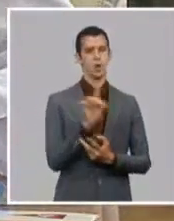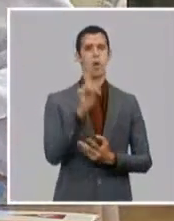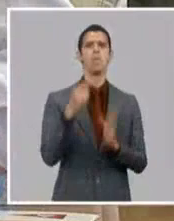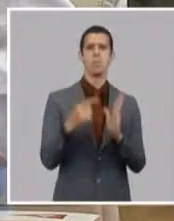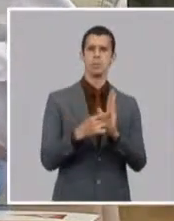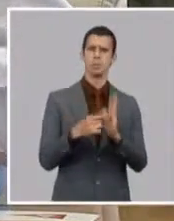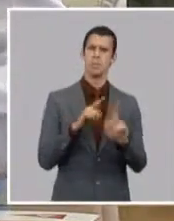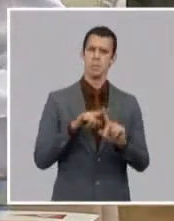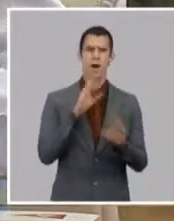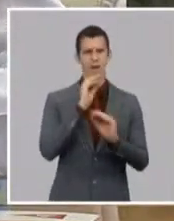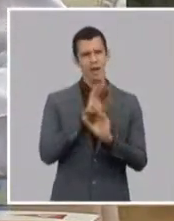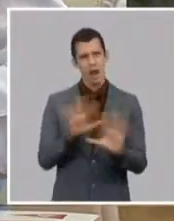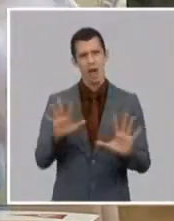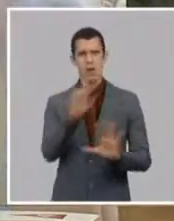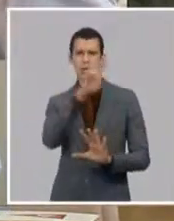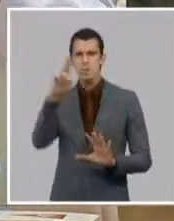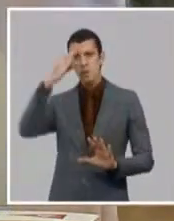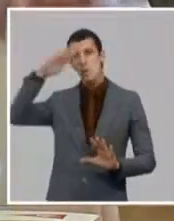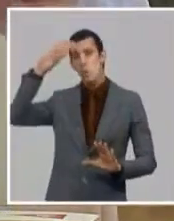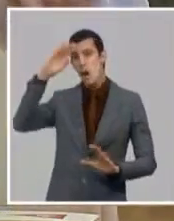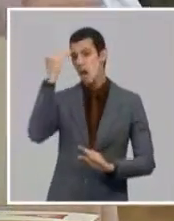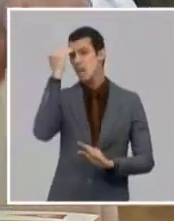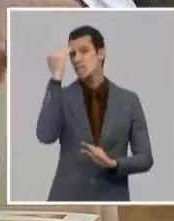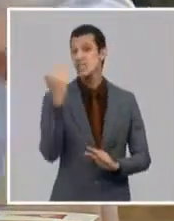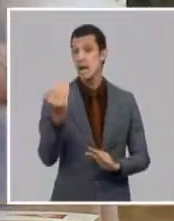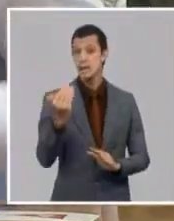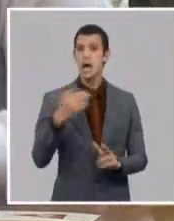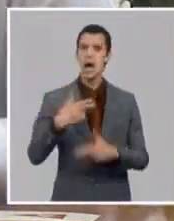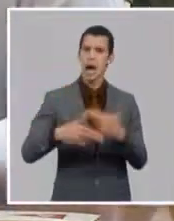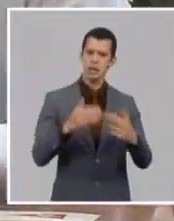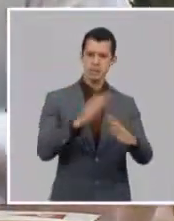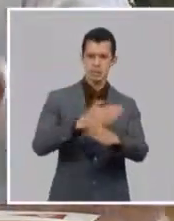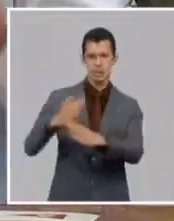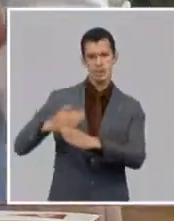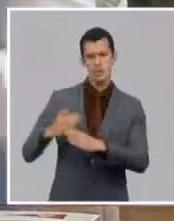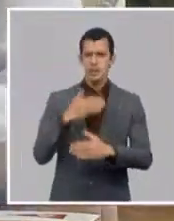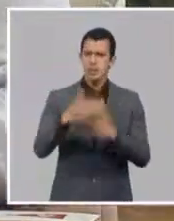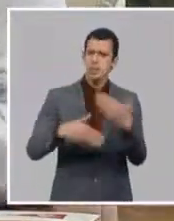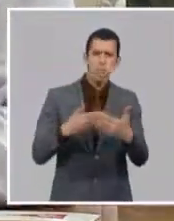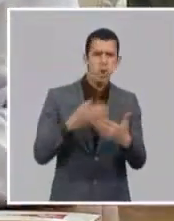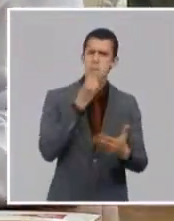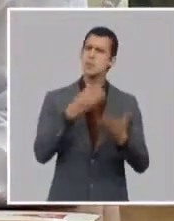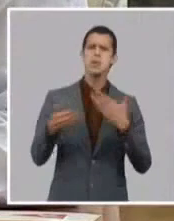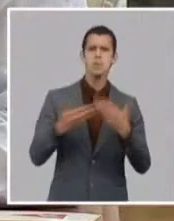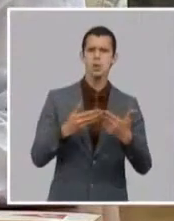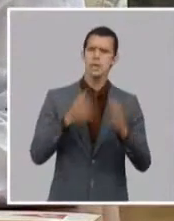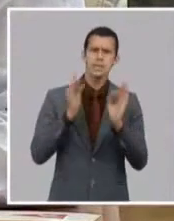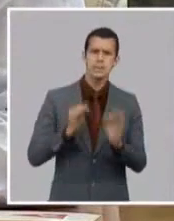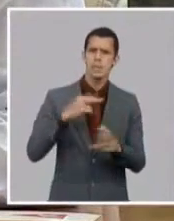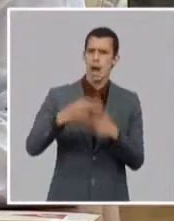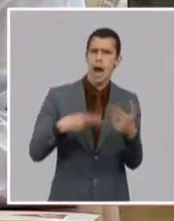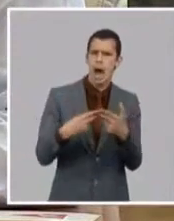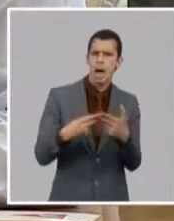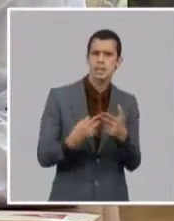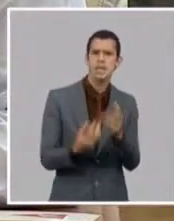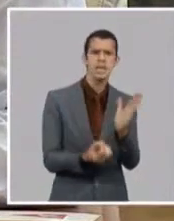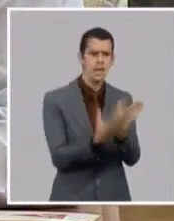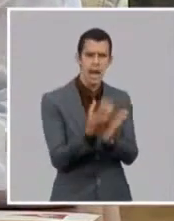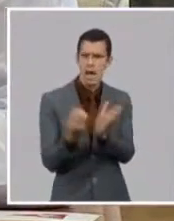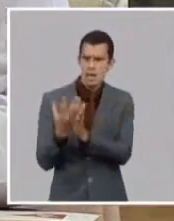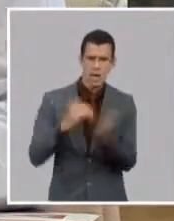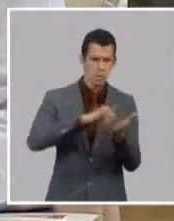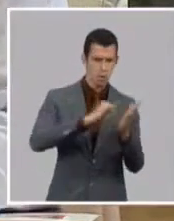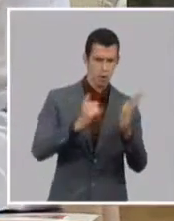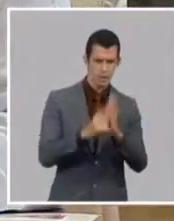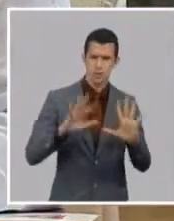social, de justicia social, con esa economía de guerra, con esa economía bloqueada, con esa economía truncada y